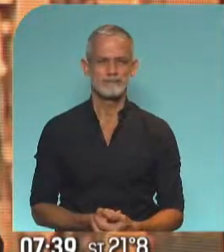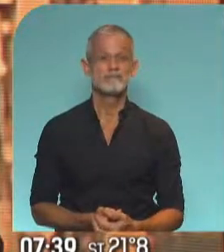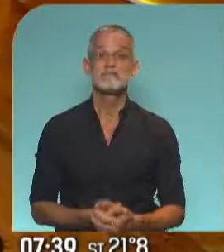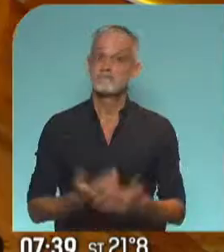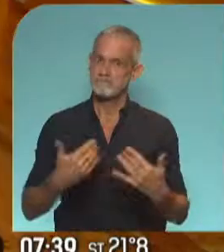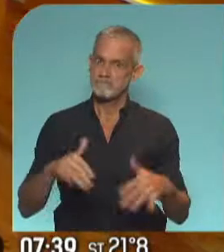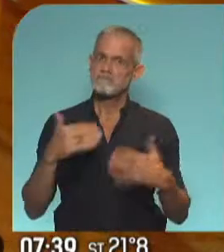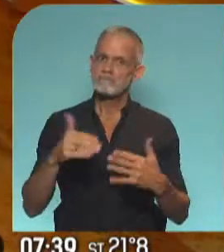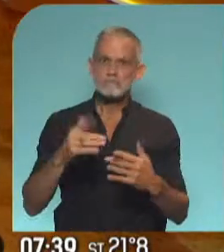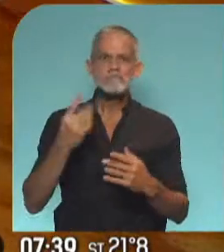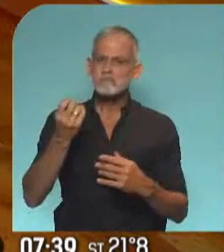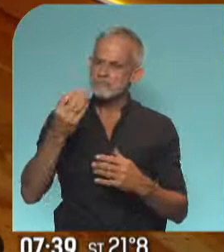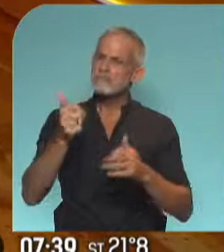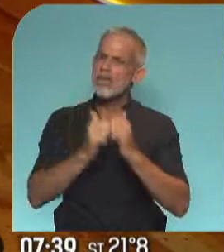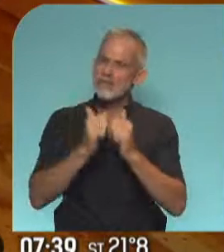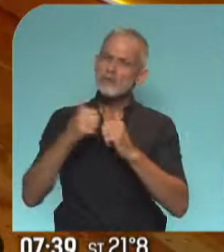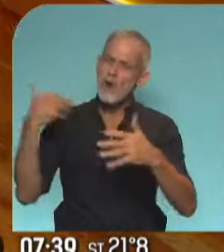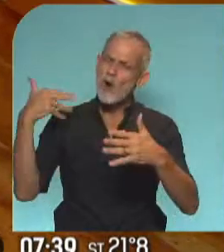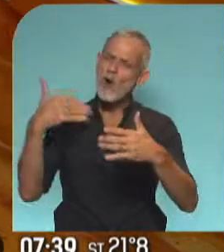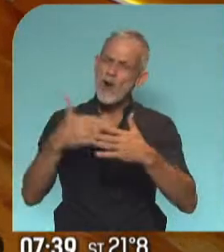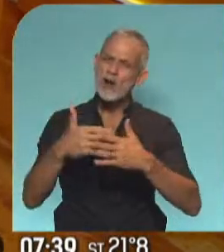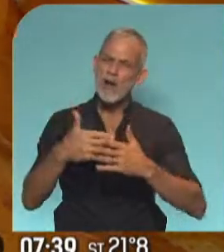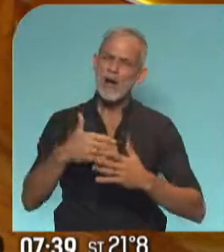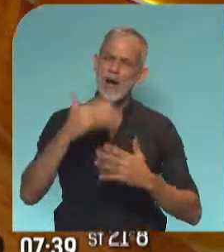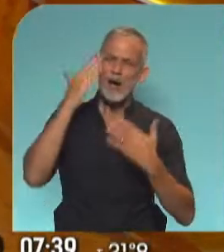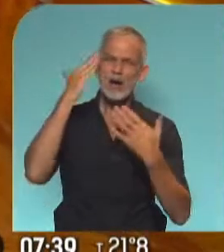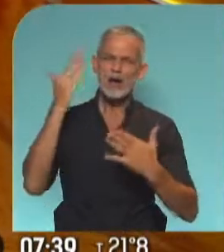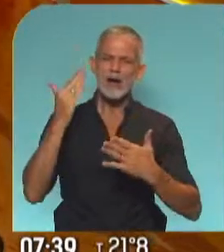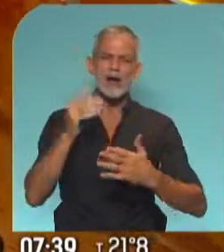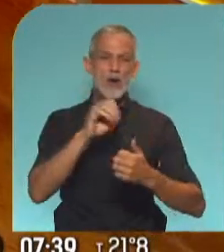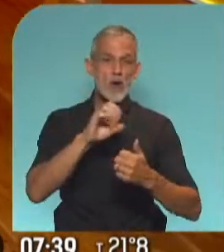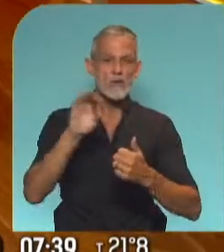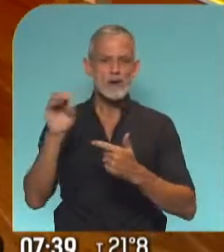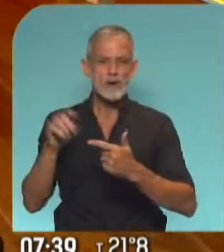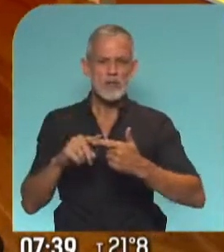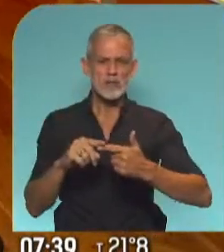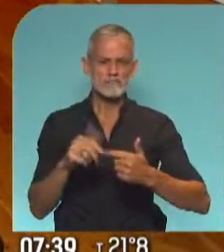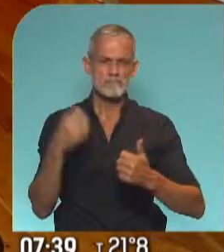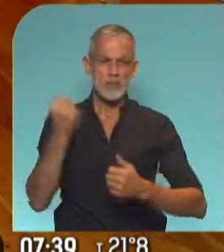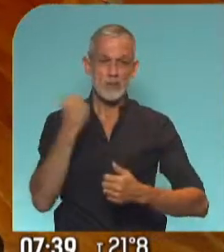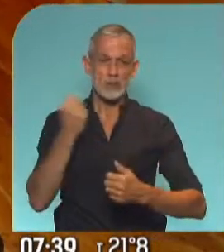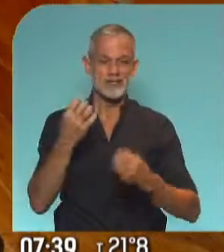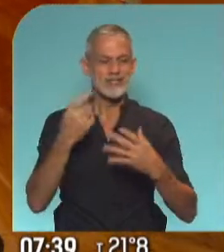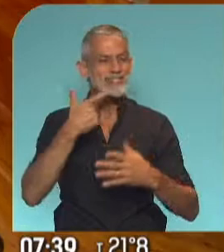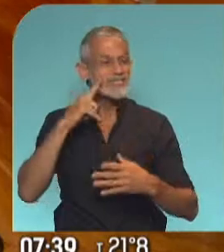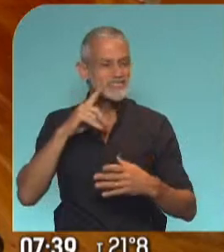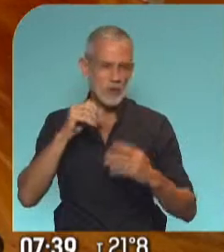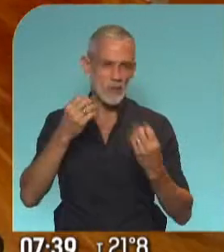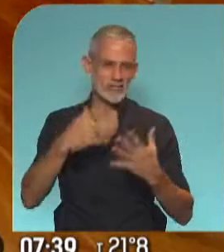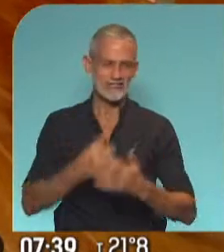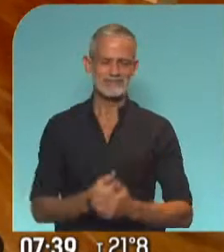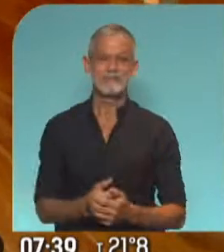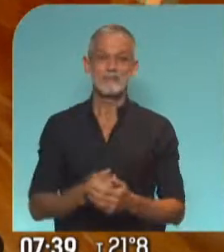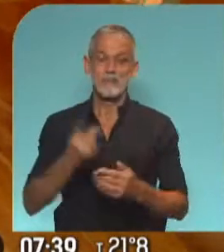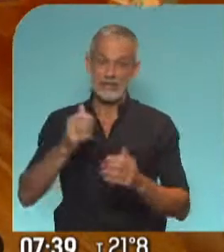Y qué bueno es hacer un poco de historia, ¿no? Y de recordar con estos nombres. ¿Qué tal, Julita Colodny? Muy buen día. Hola, Silvi, muy buenos días. Y con, claro,